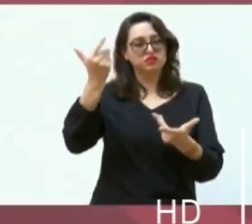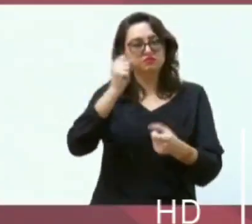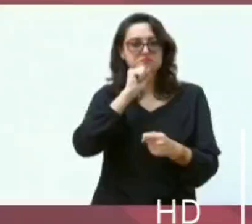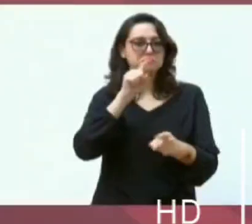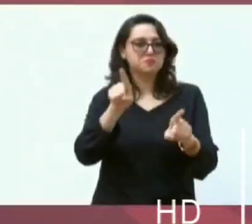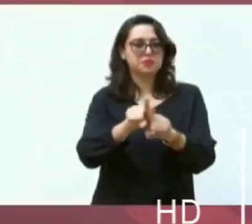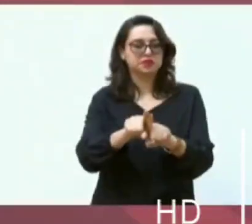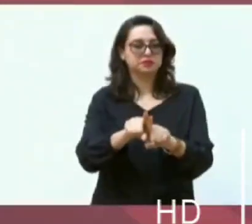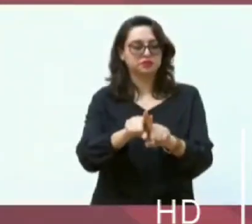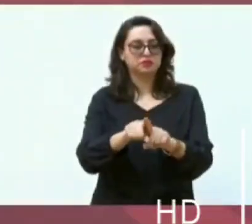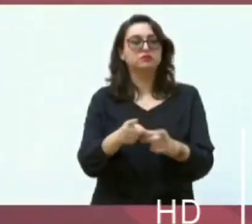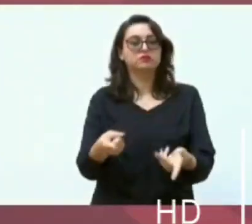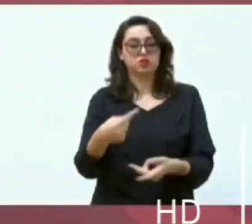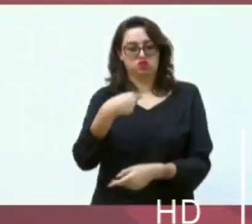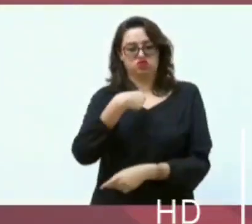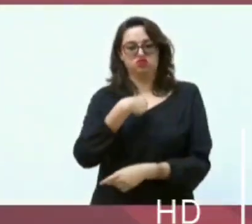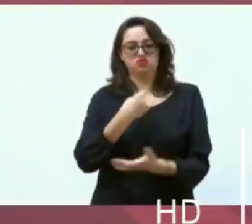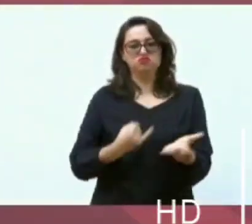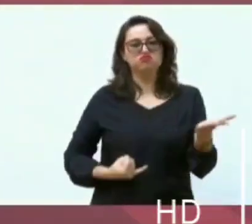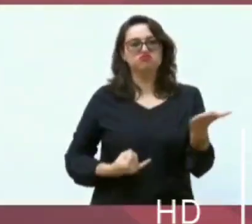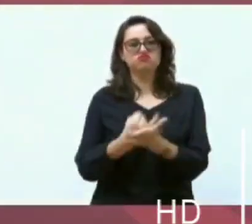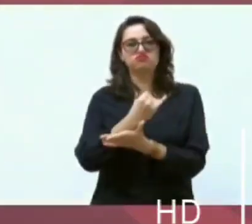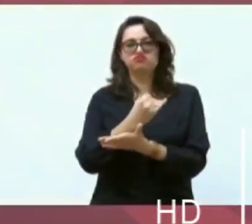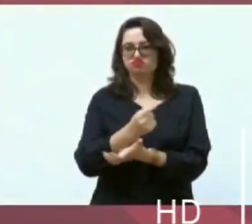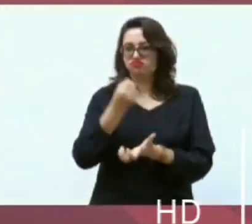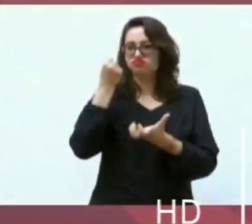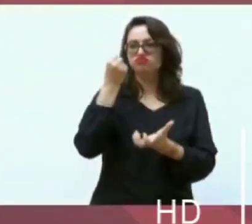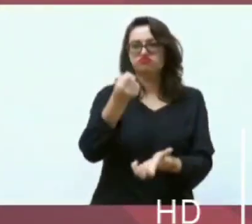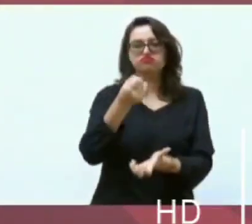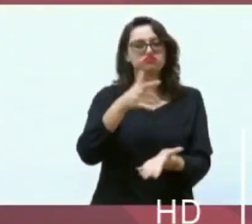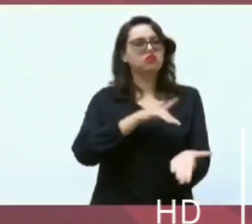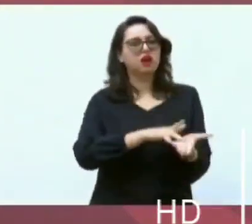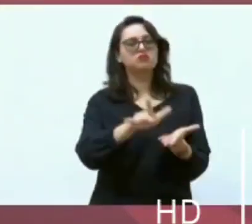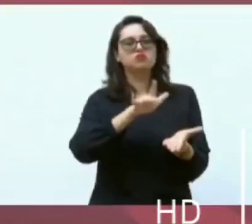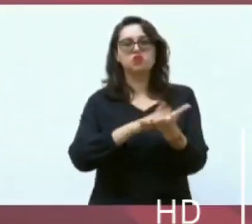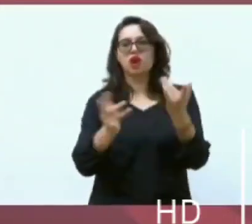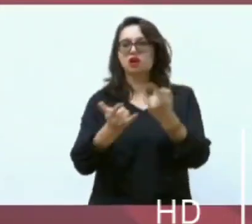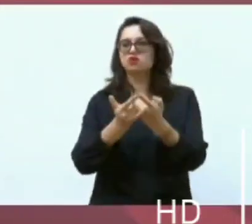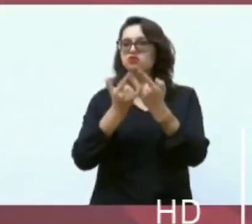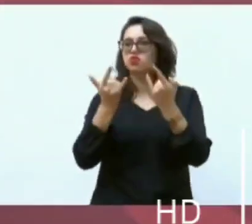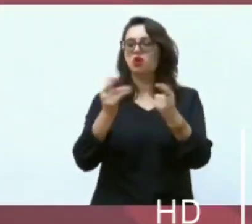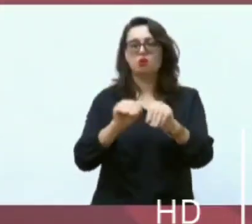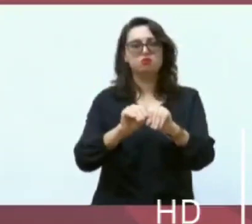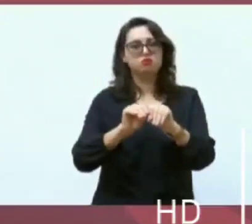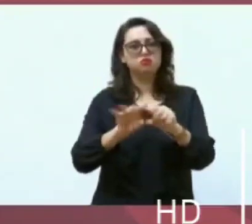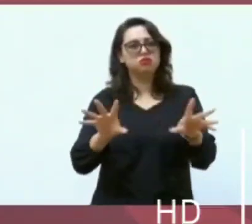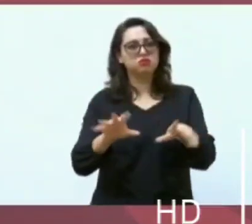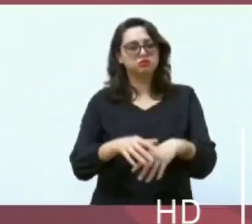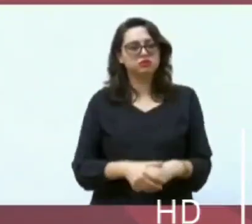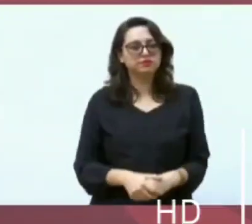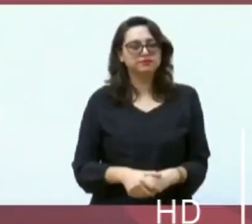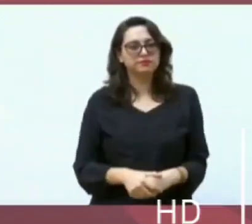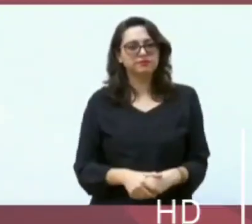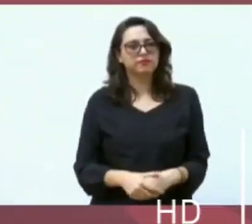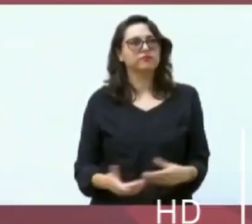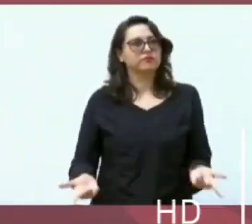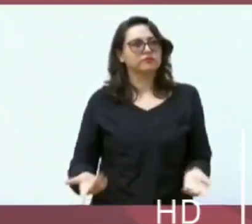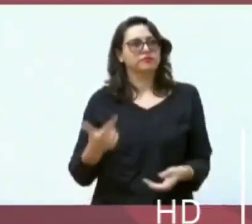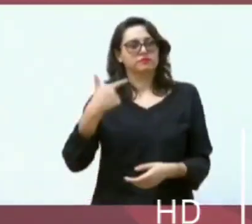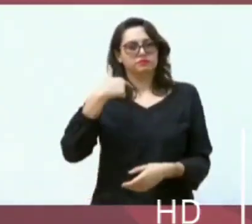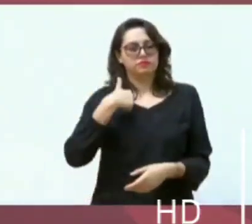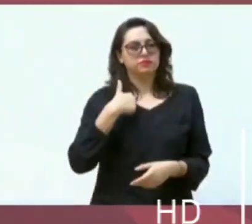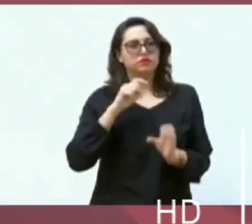Lo he hecho por convicción, porque me ha tocado visitar los